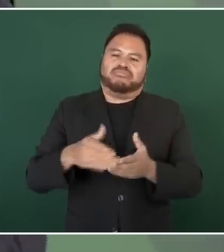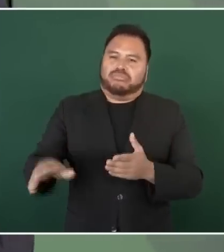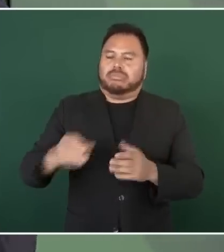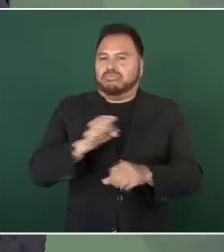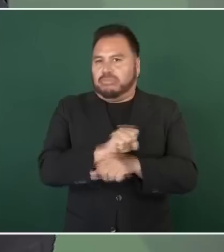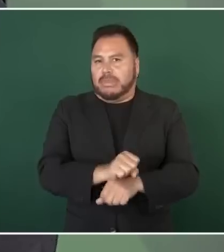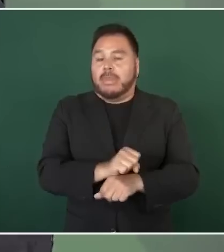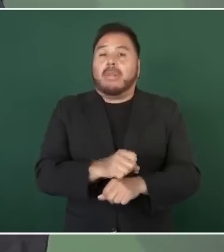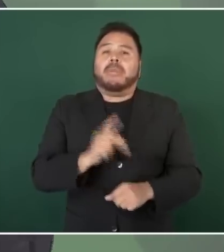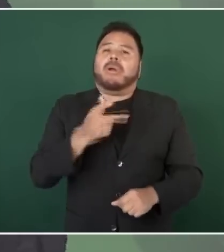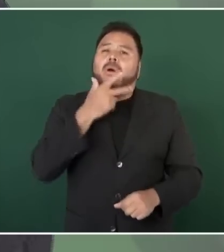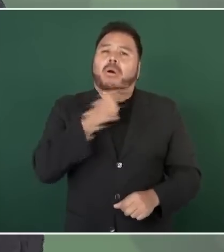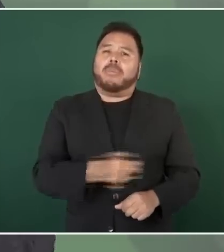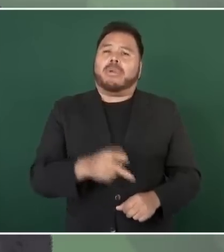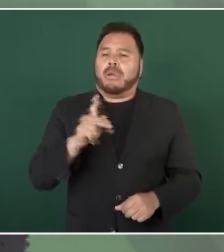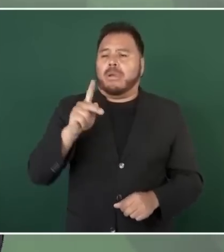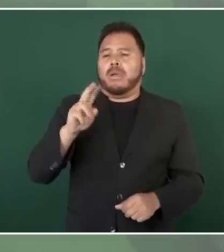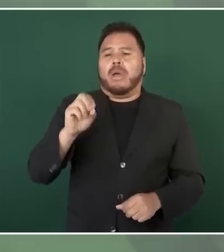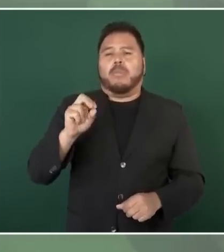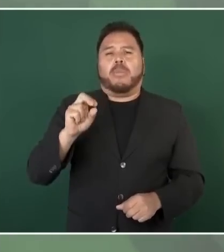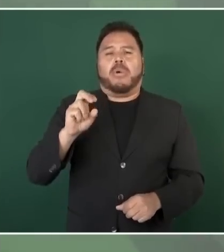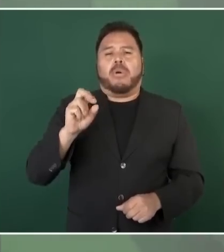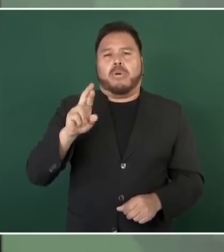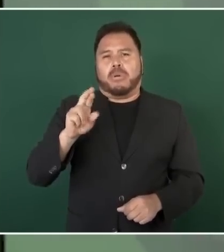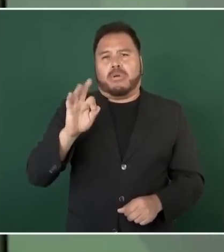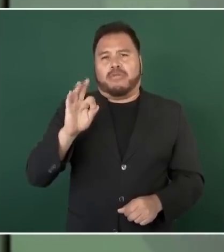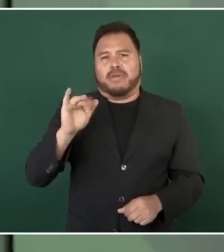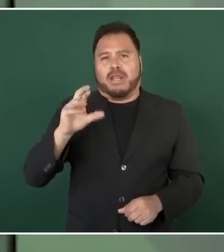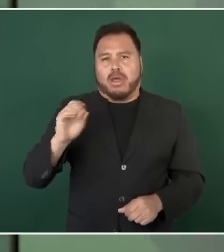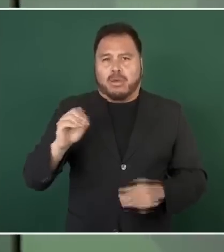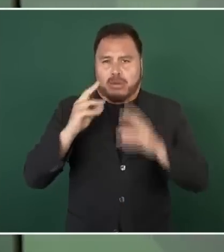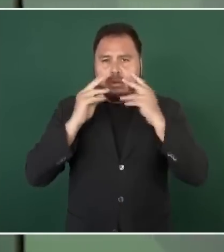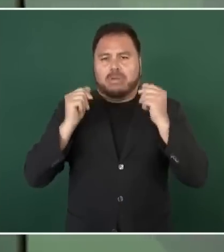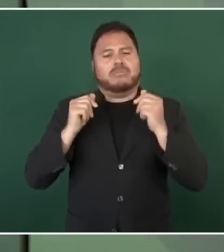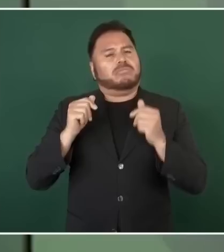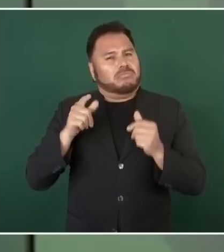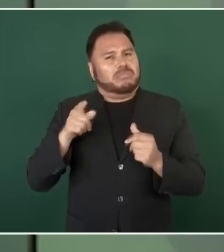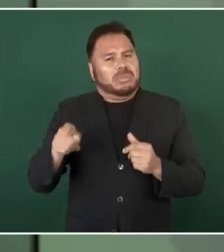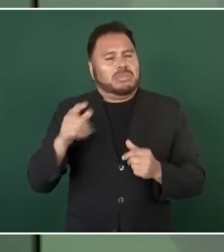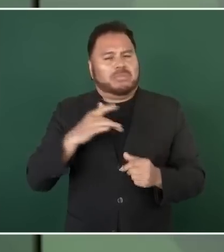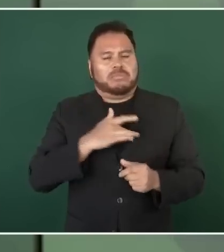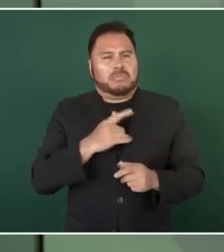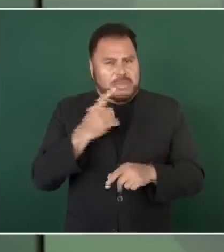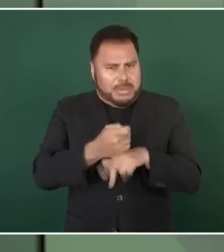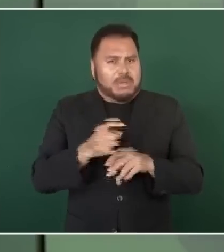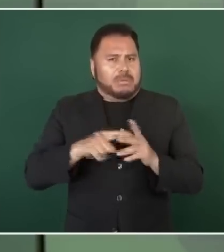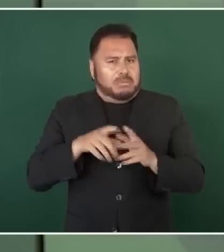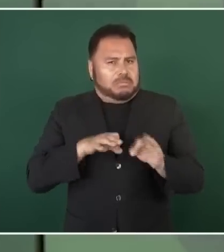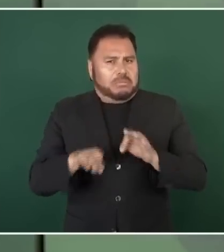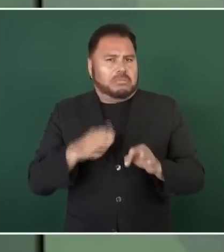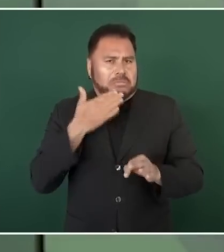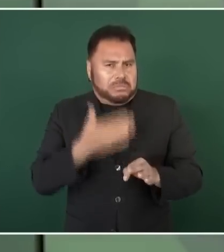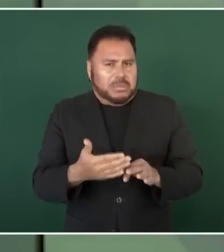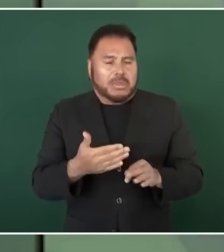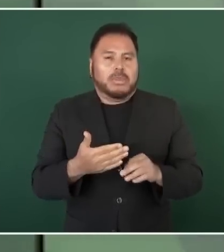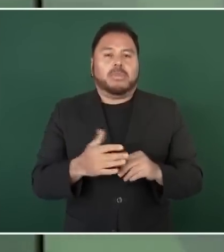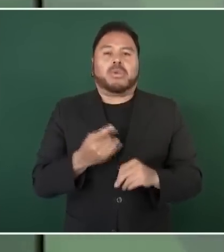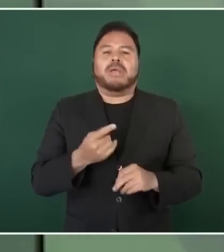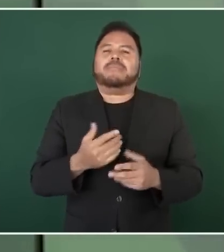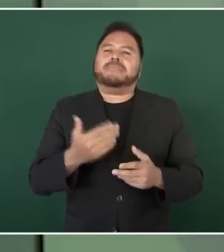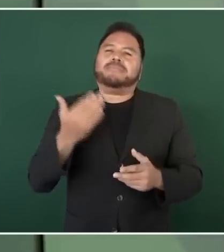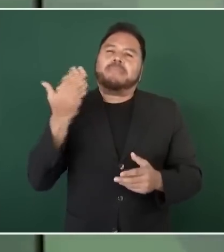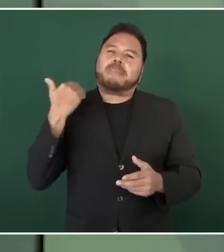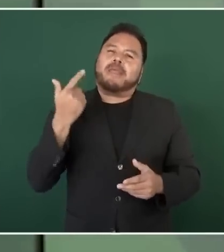Pero Porfirio Díaz tuvo al principio una acción destacada cuando